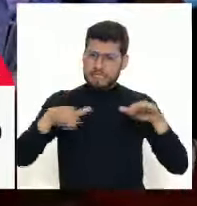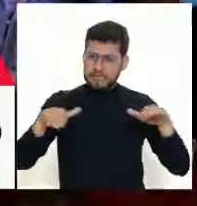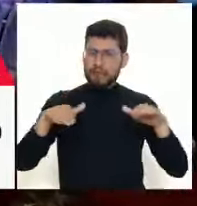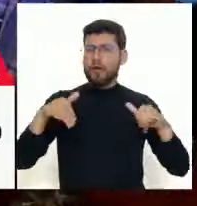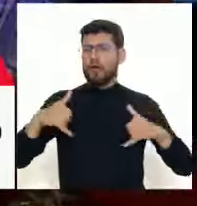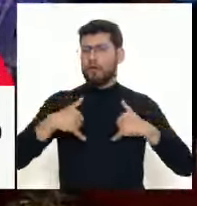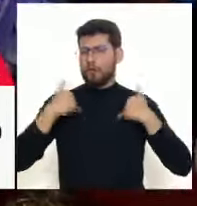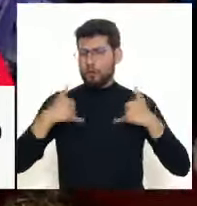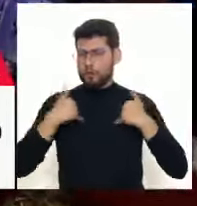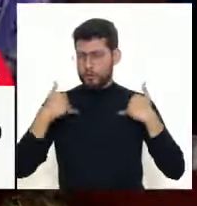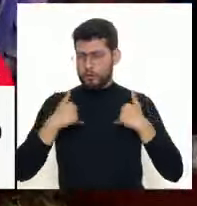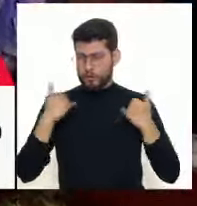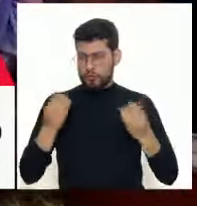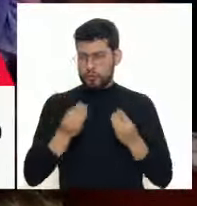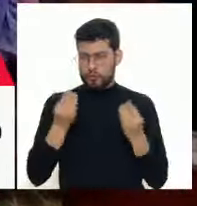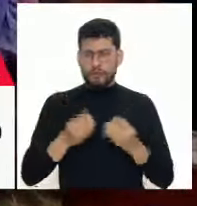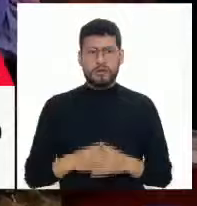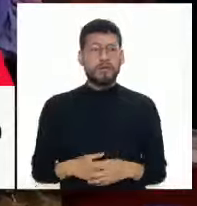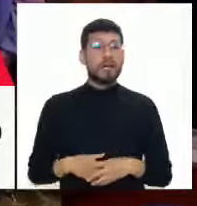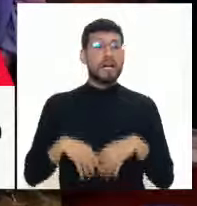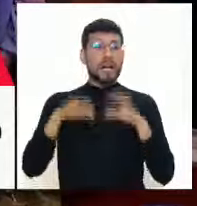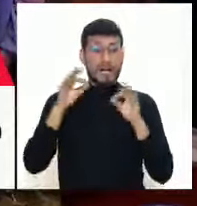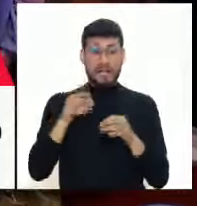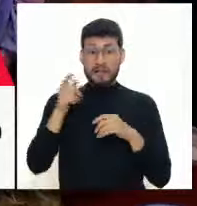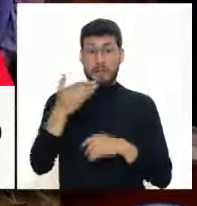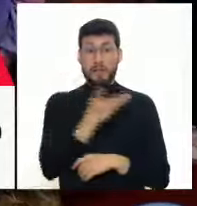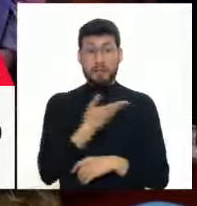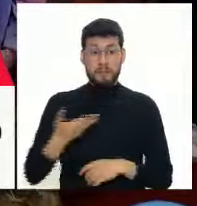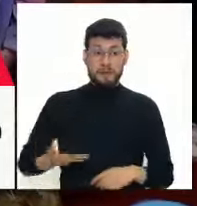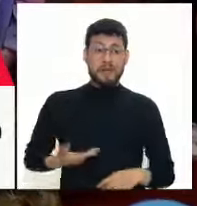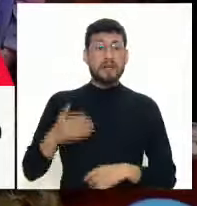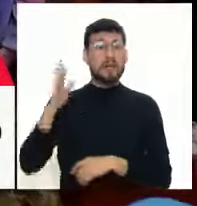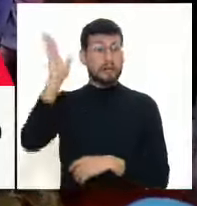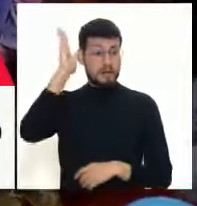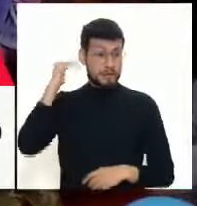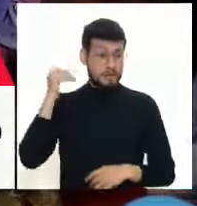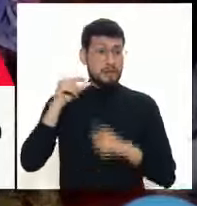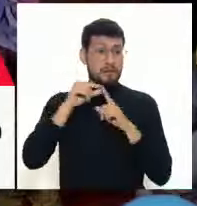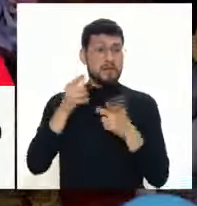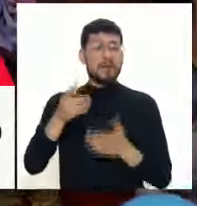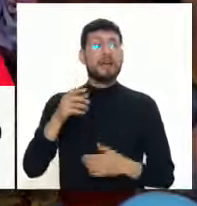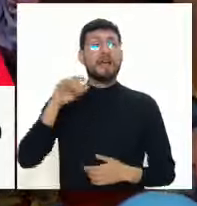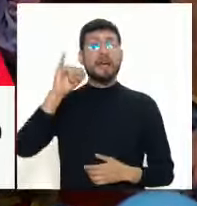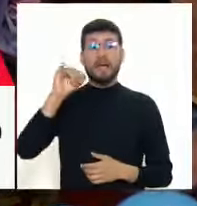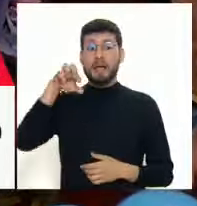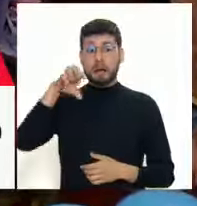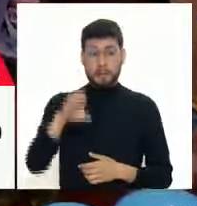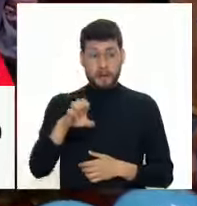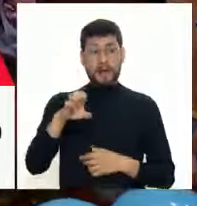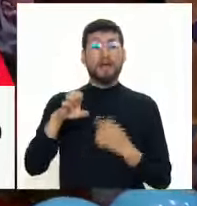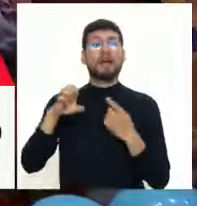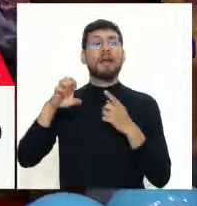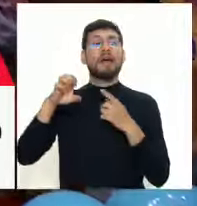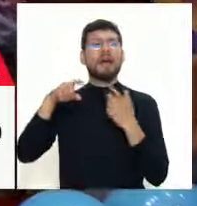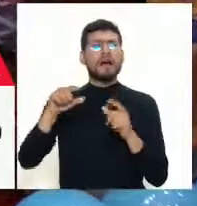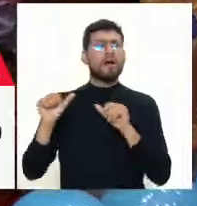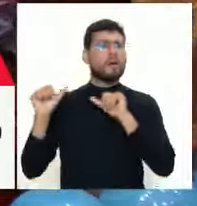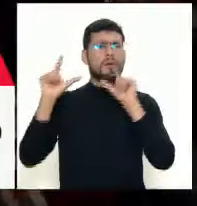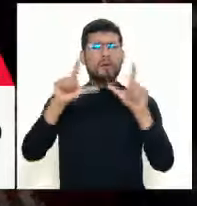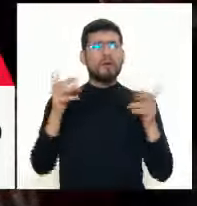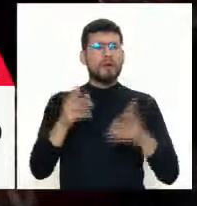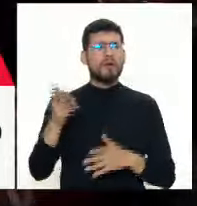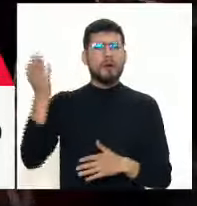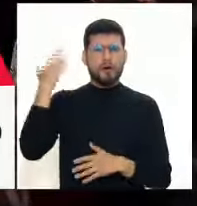y juvenil. Como lo daba a conocer la presidenta Dina Boluarte, el canal IP fue lanzado